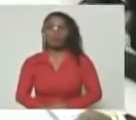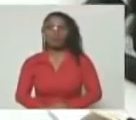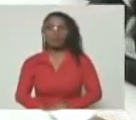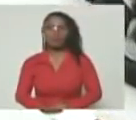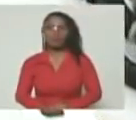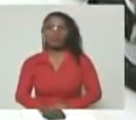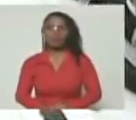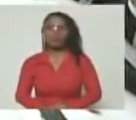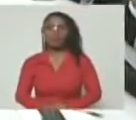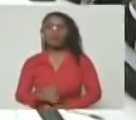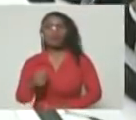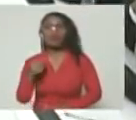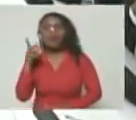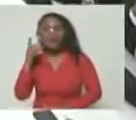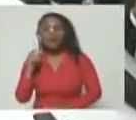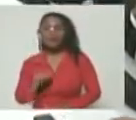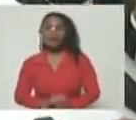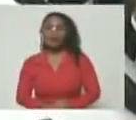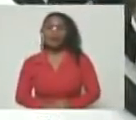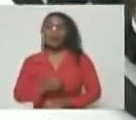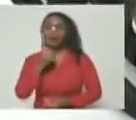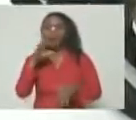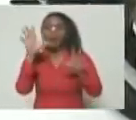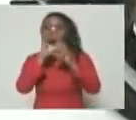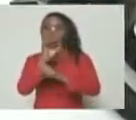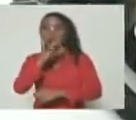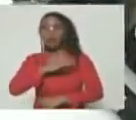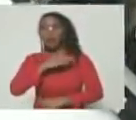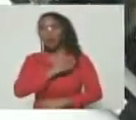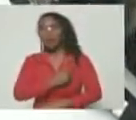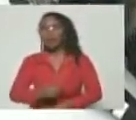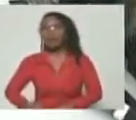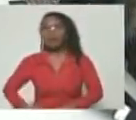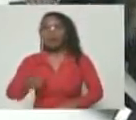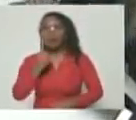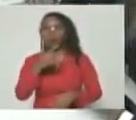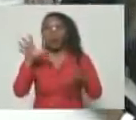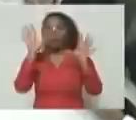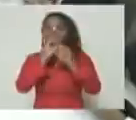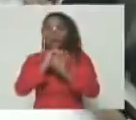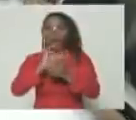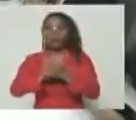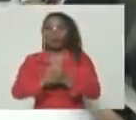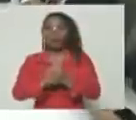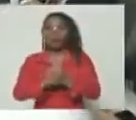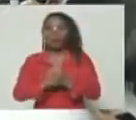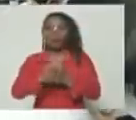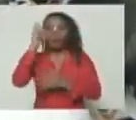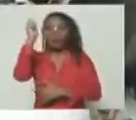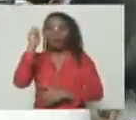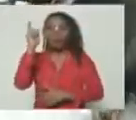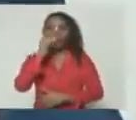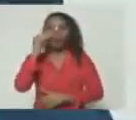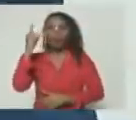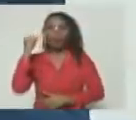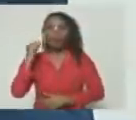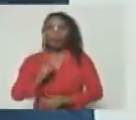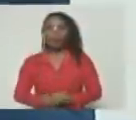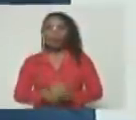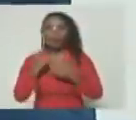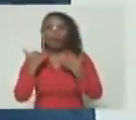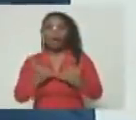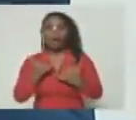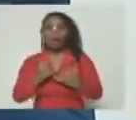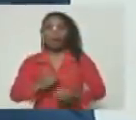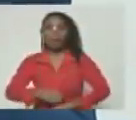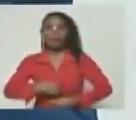Se escucha. Buenas noches, señor presidente. Buenas noches, colegas parlamentarios, parlamentarias. Y ahora la expresión,